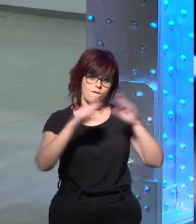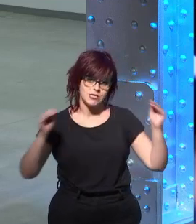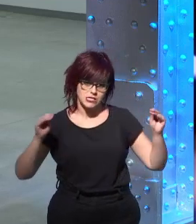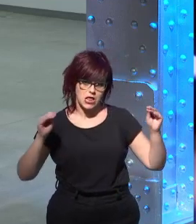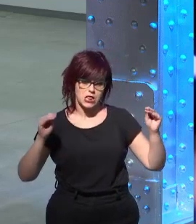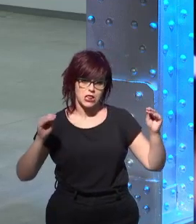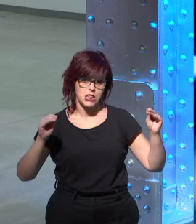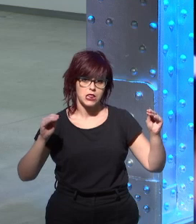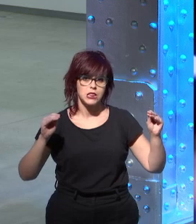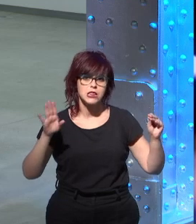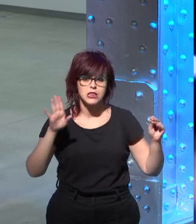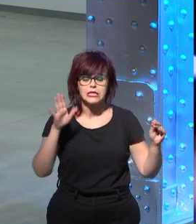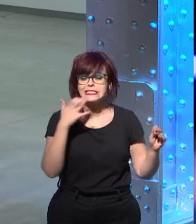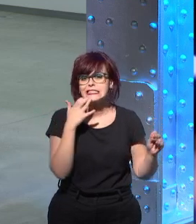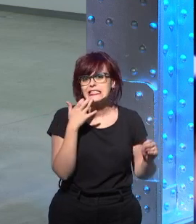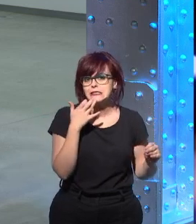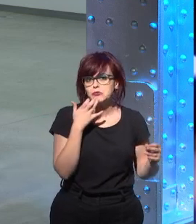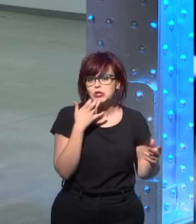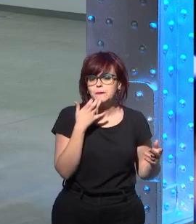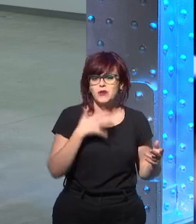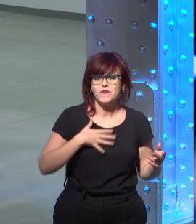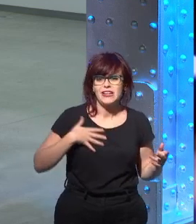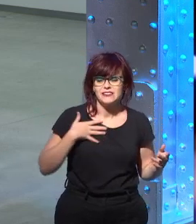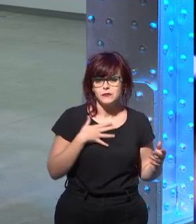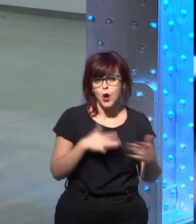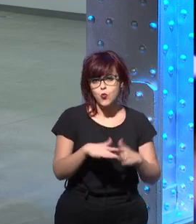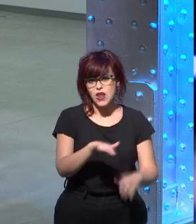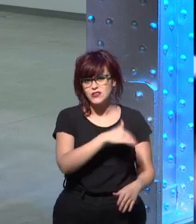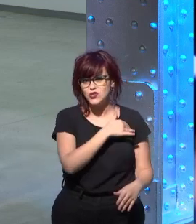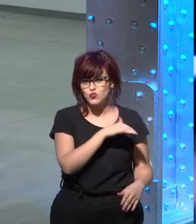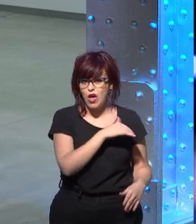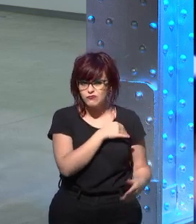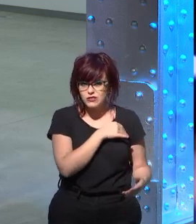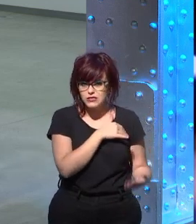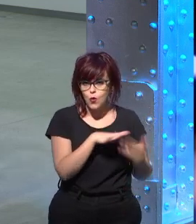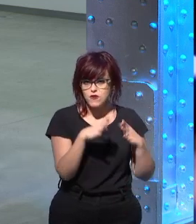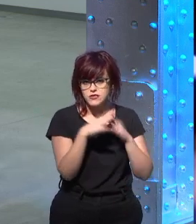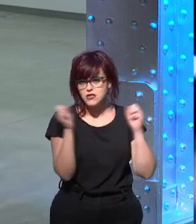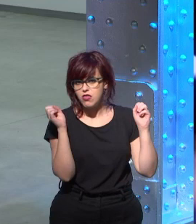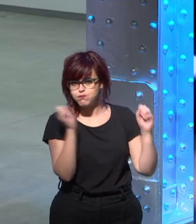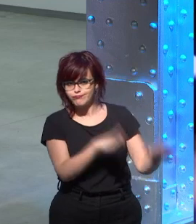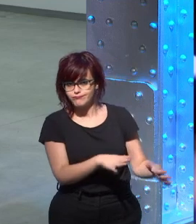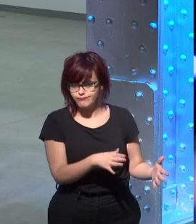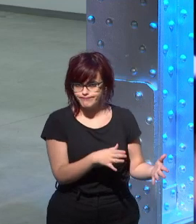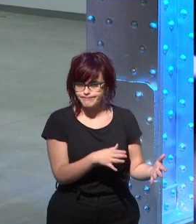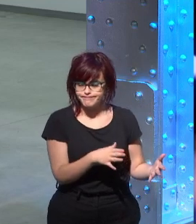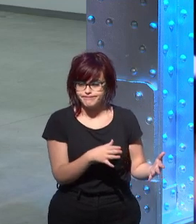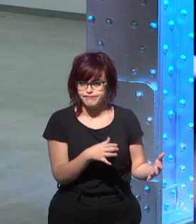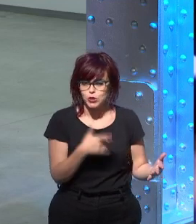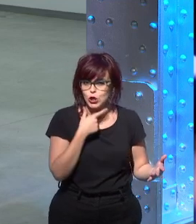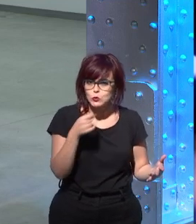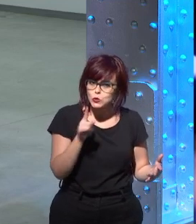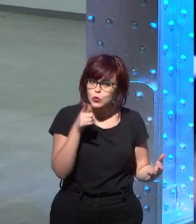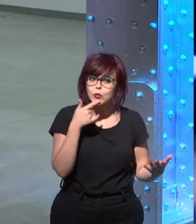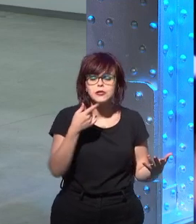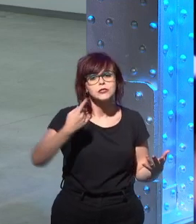hay nada más insatisfactorio para un estudiante que abandonar la universidad. Hemos creado,